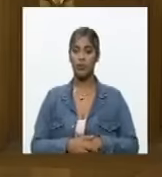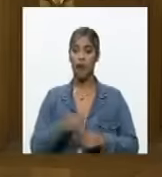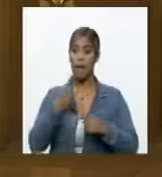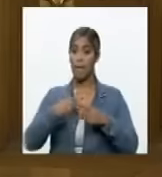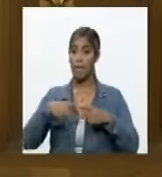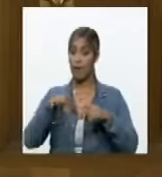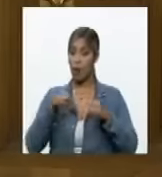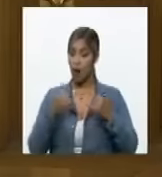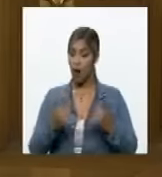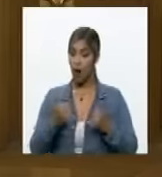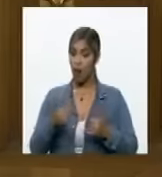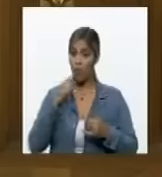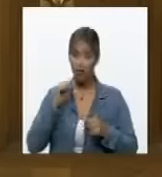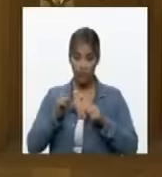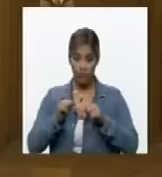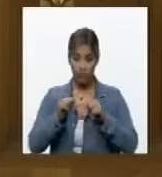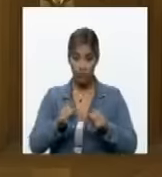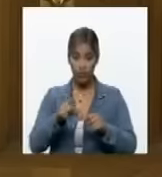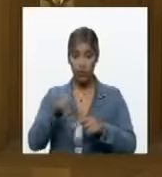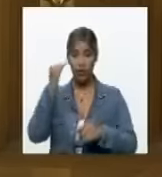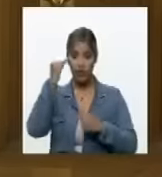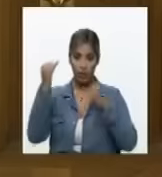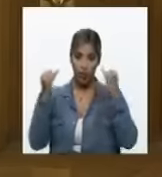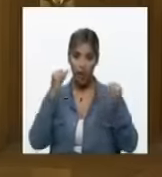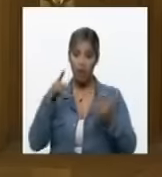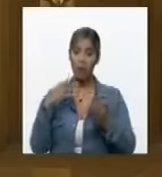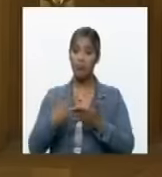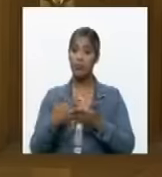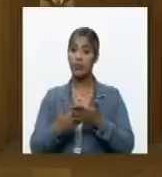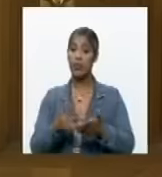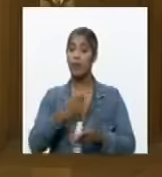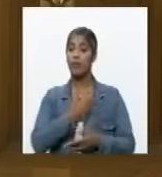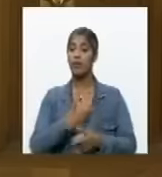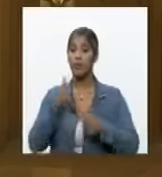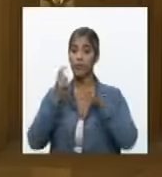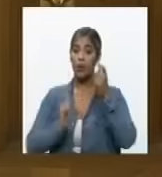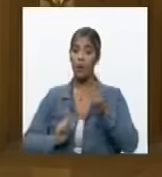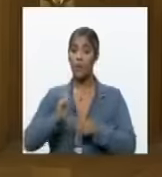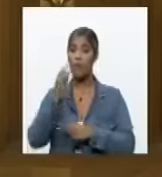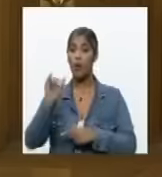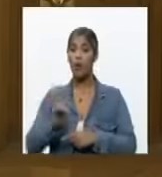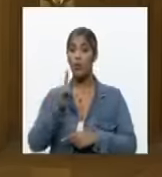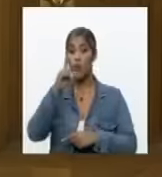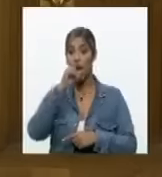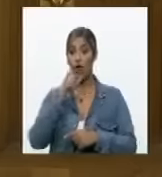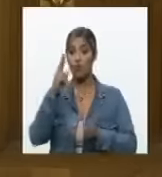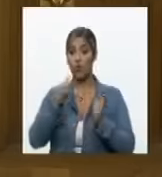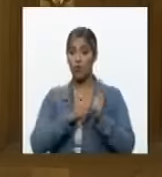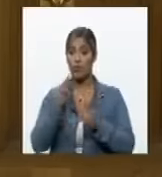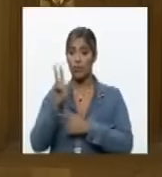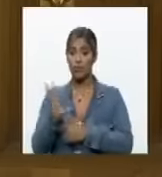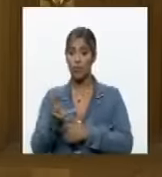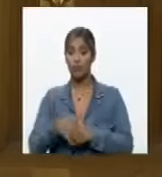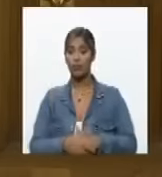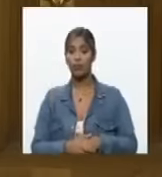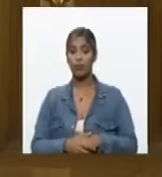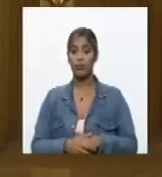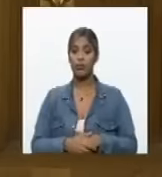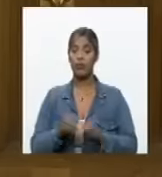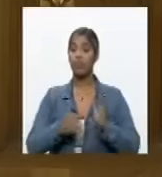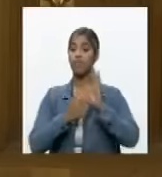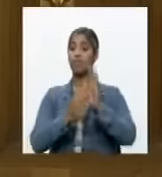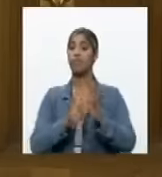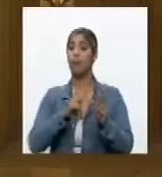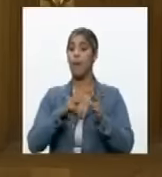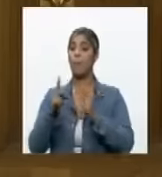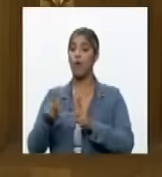Pero en ese marco de ser leal a sus ideales y a lo que planteaba el comandante Chávez, el 1 de julio del año 2003 lanza el